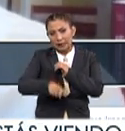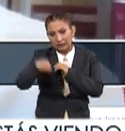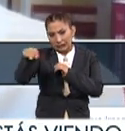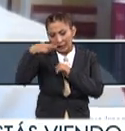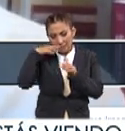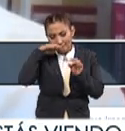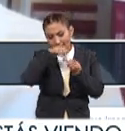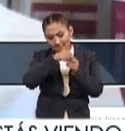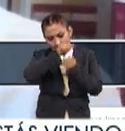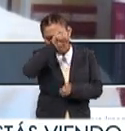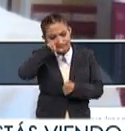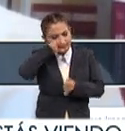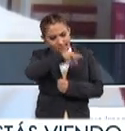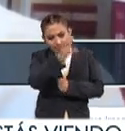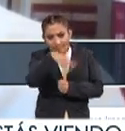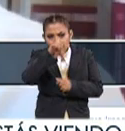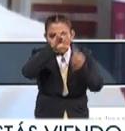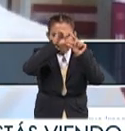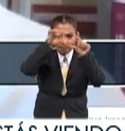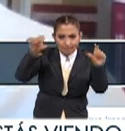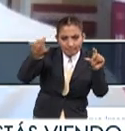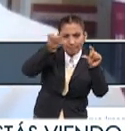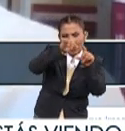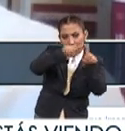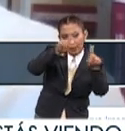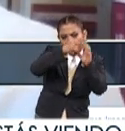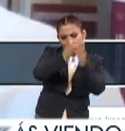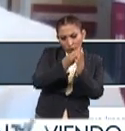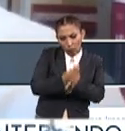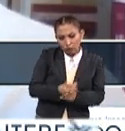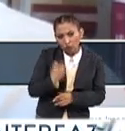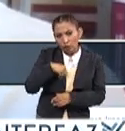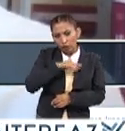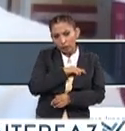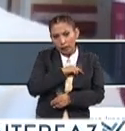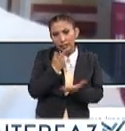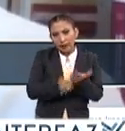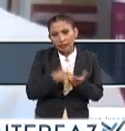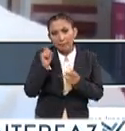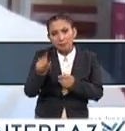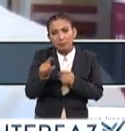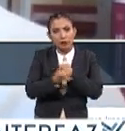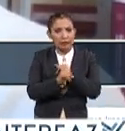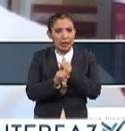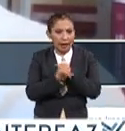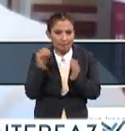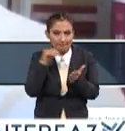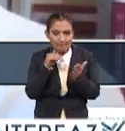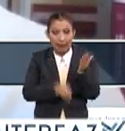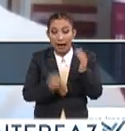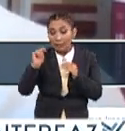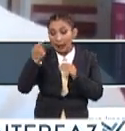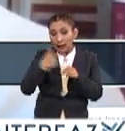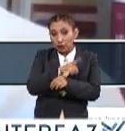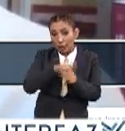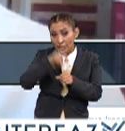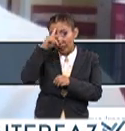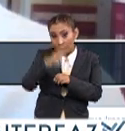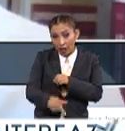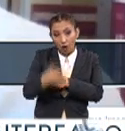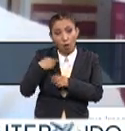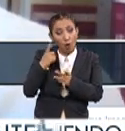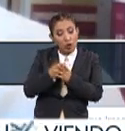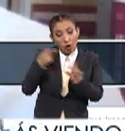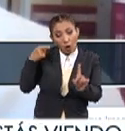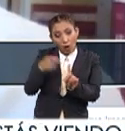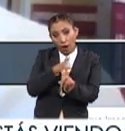www.mexicox.gov.mx. Ahí, por favor, busquen diferentes cursos que tenemos dentro de la misma plataforma. Y en el Tecnológico Nacional de México no